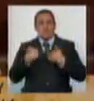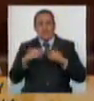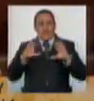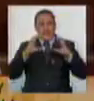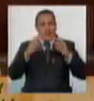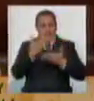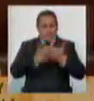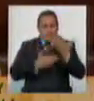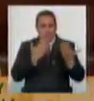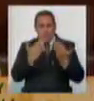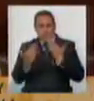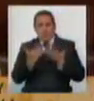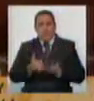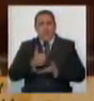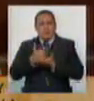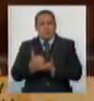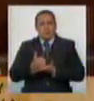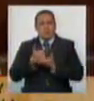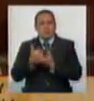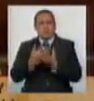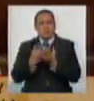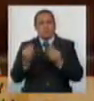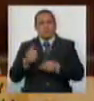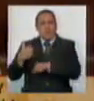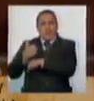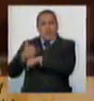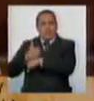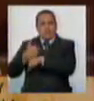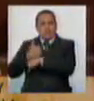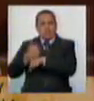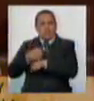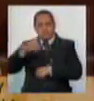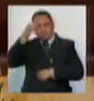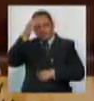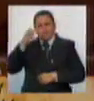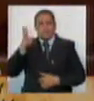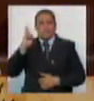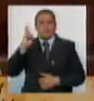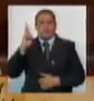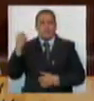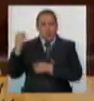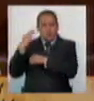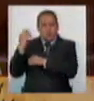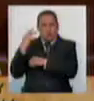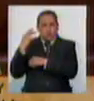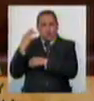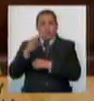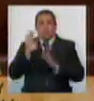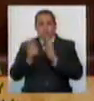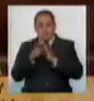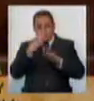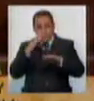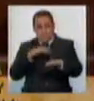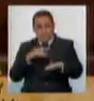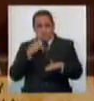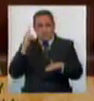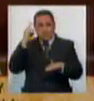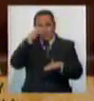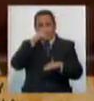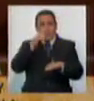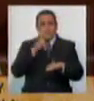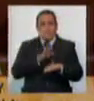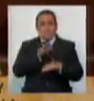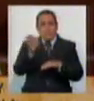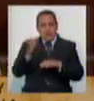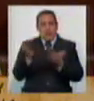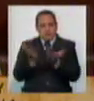que facilitan su trabajo y con la asesoría de un docente experimentado. Cuando Andrés tiene dificultades, puede asistir a clases de